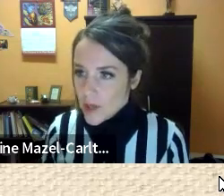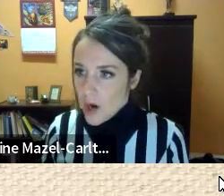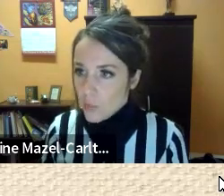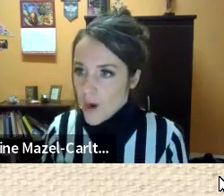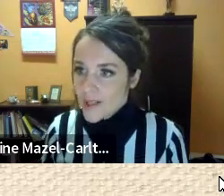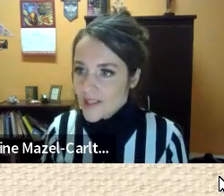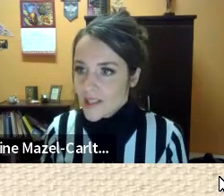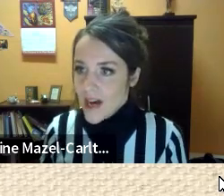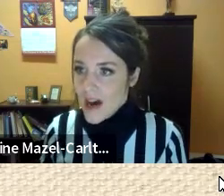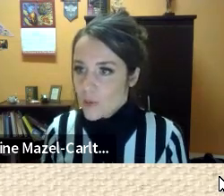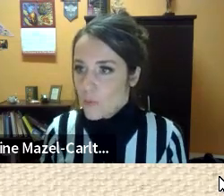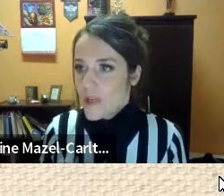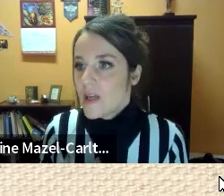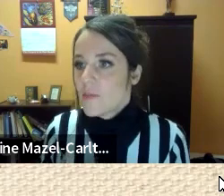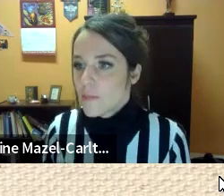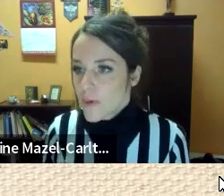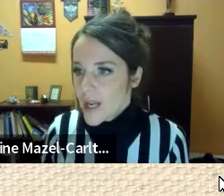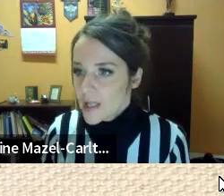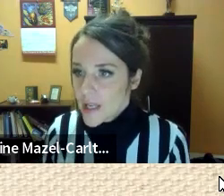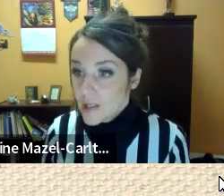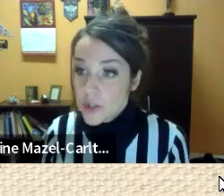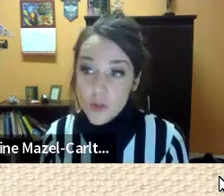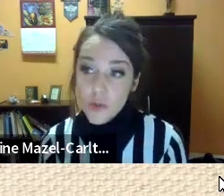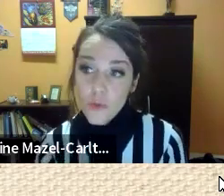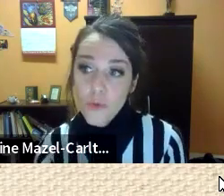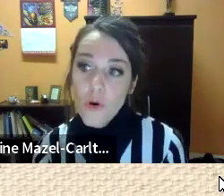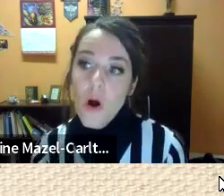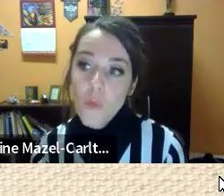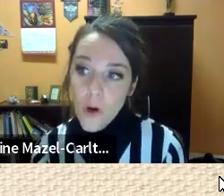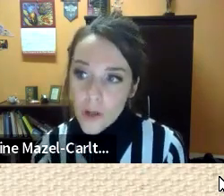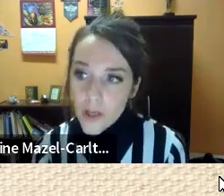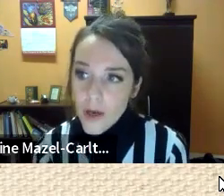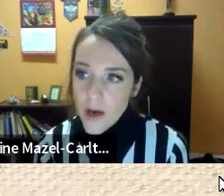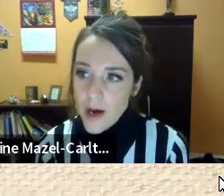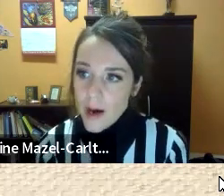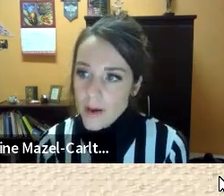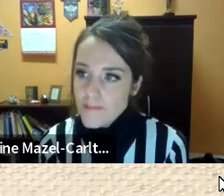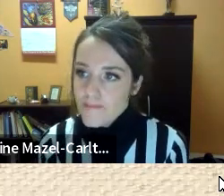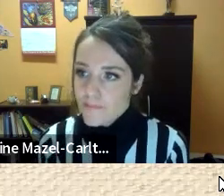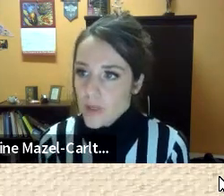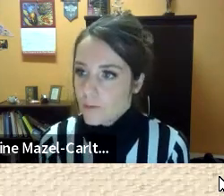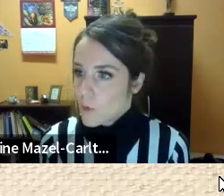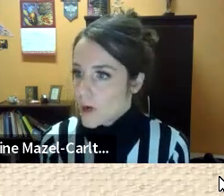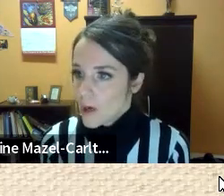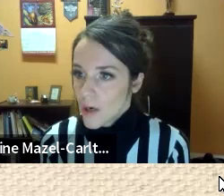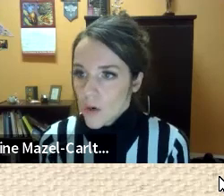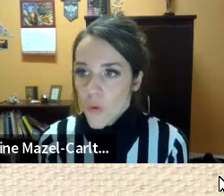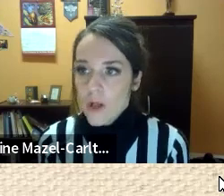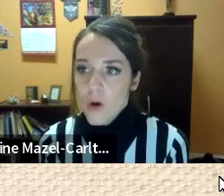la angustia emocional, y todas estas experiencias son las que